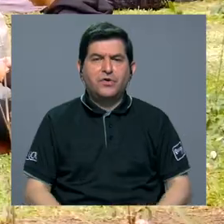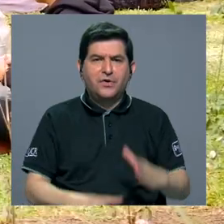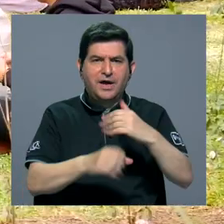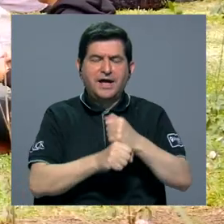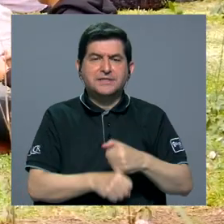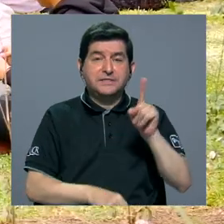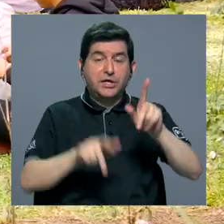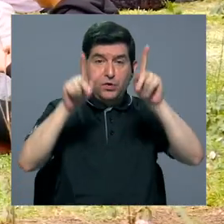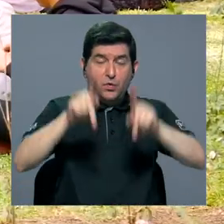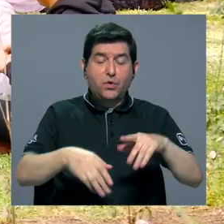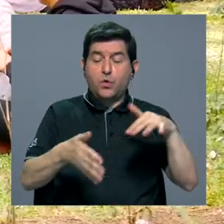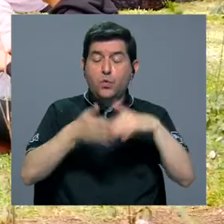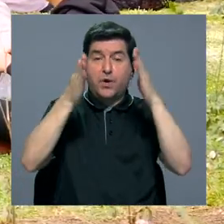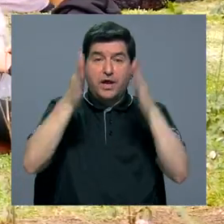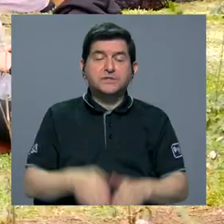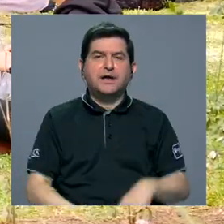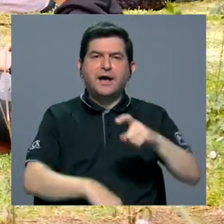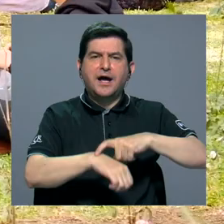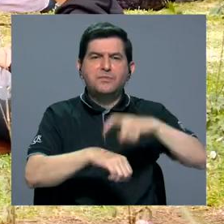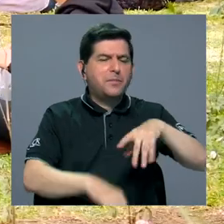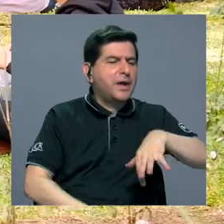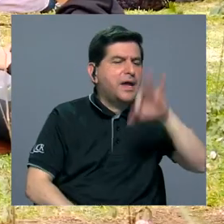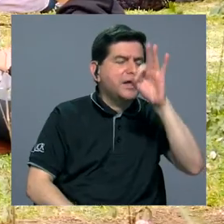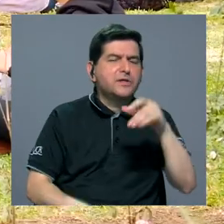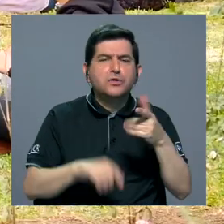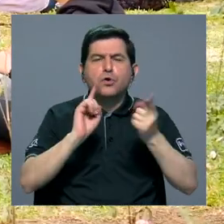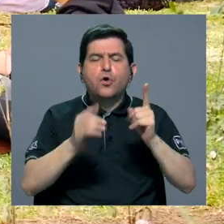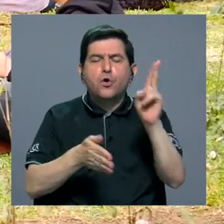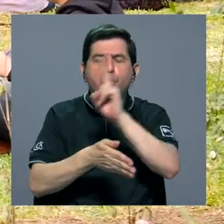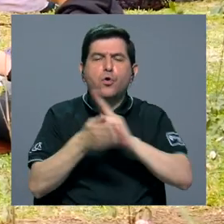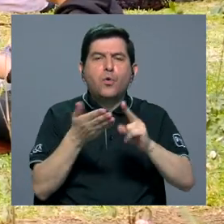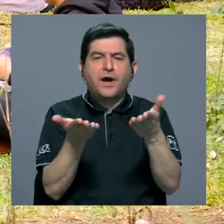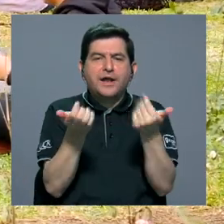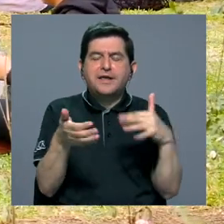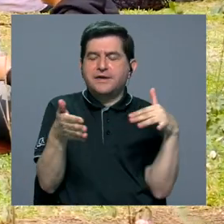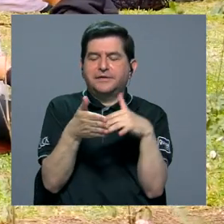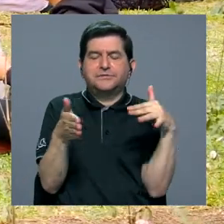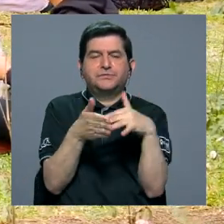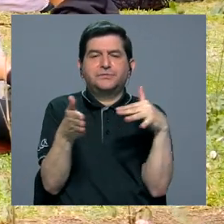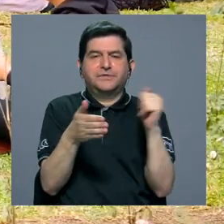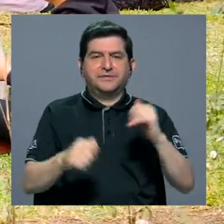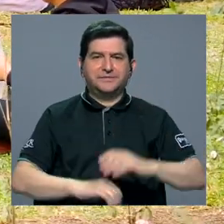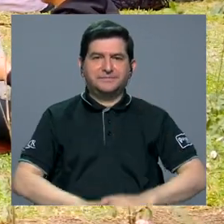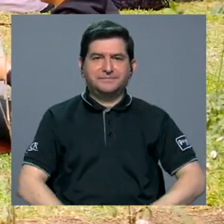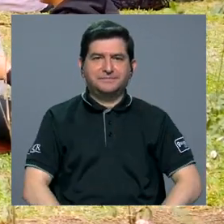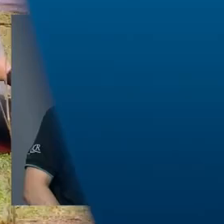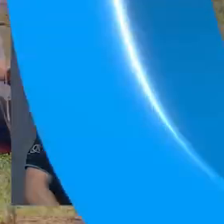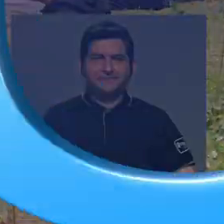una persona estudiante a la hora de elegir en cuál universidad desea estudiar.